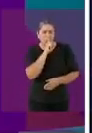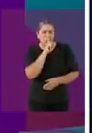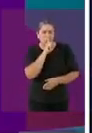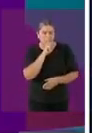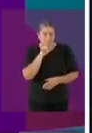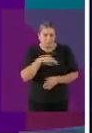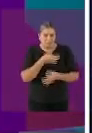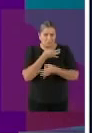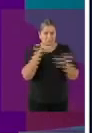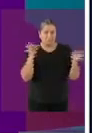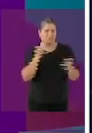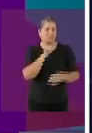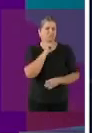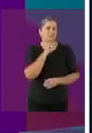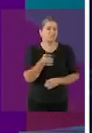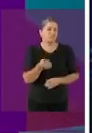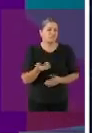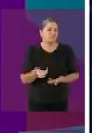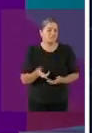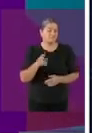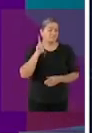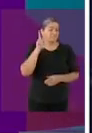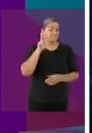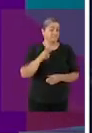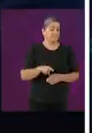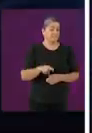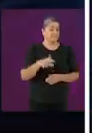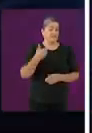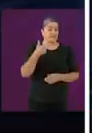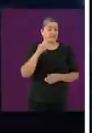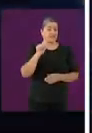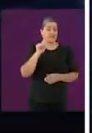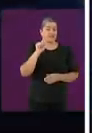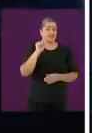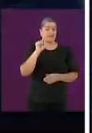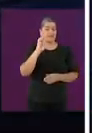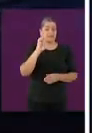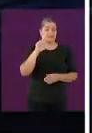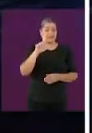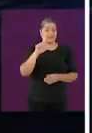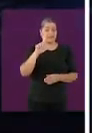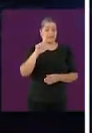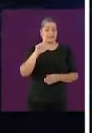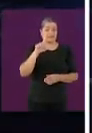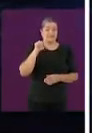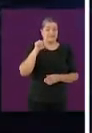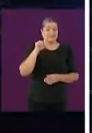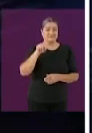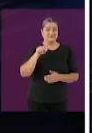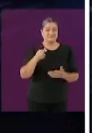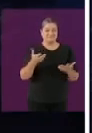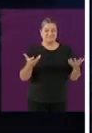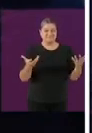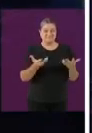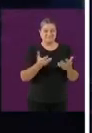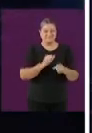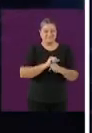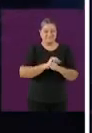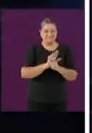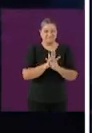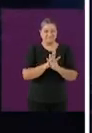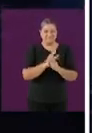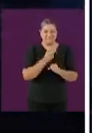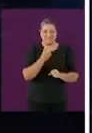evidentemente no a esta elección porque la va a perder por mucho en la elección del 18 participó Margarita